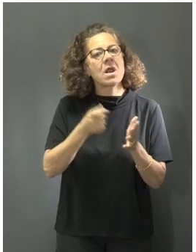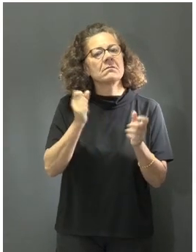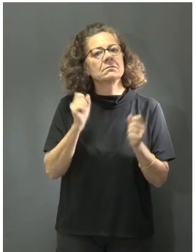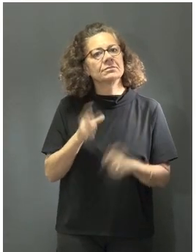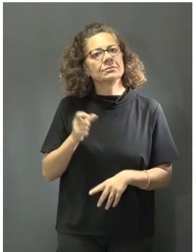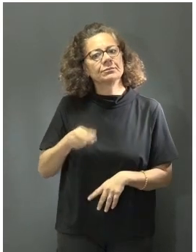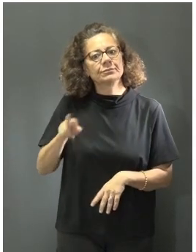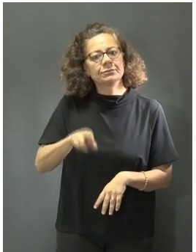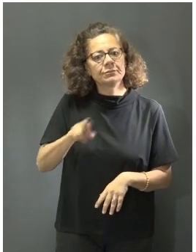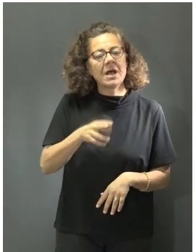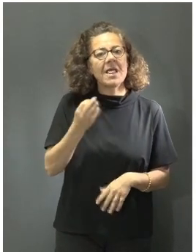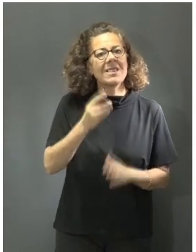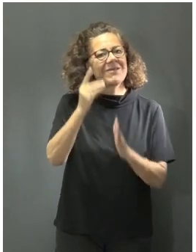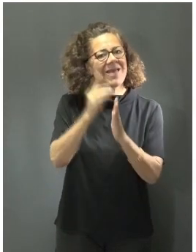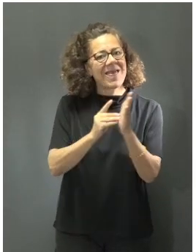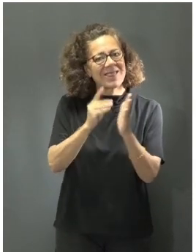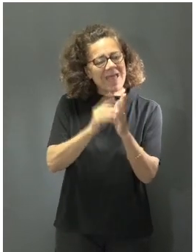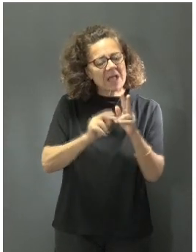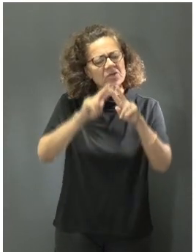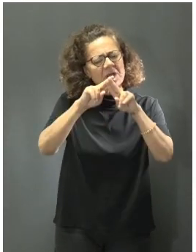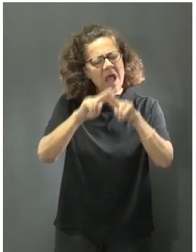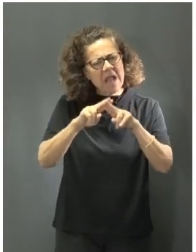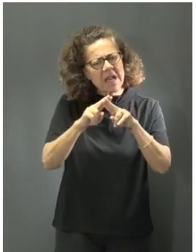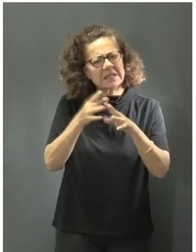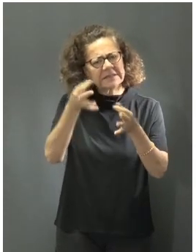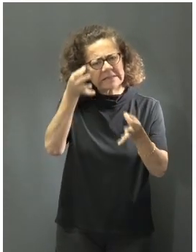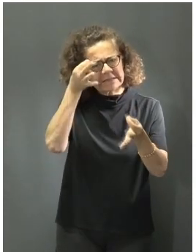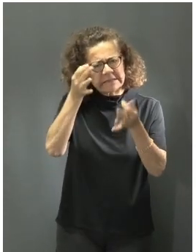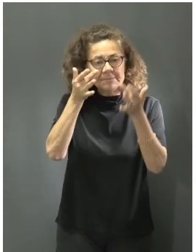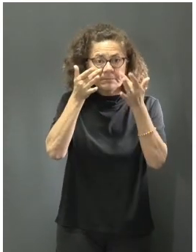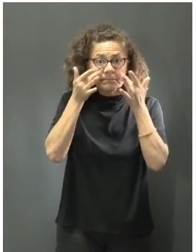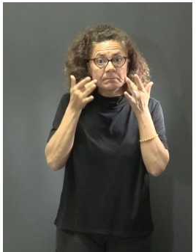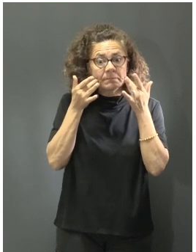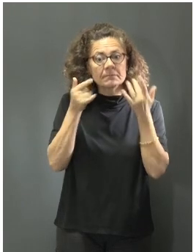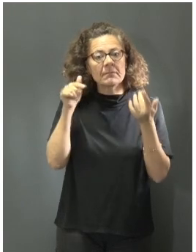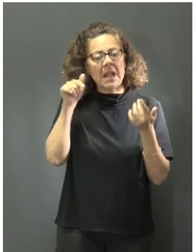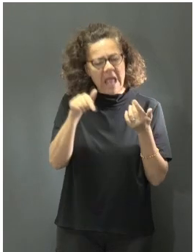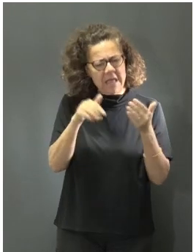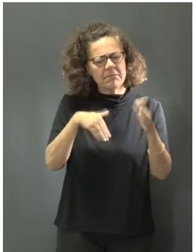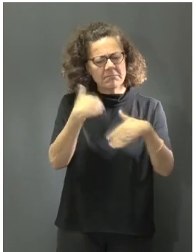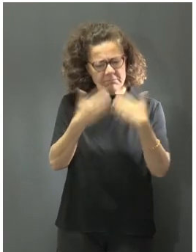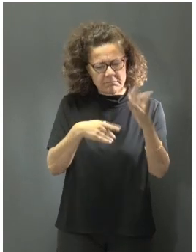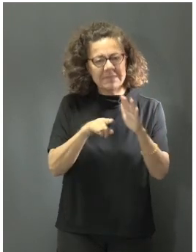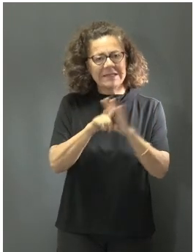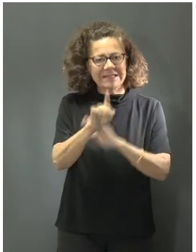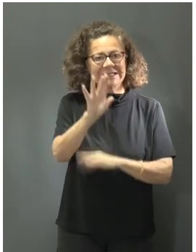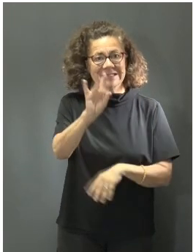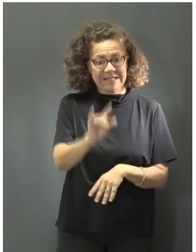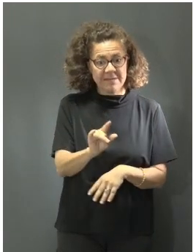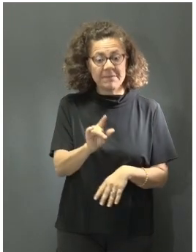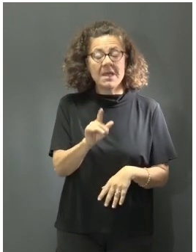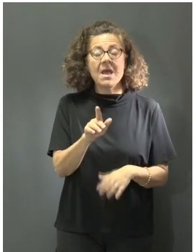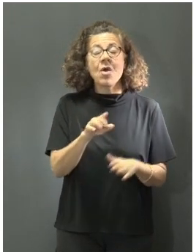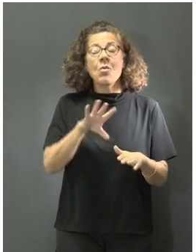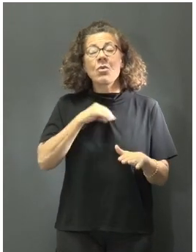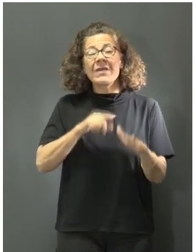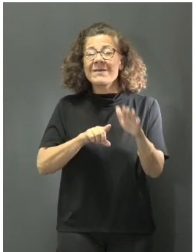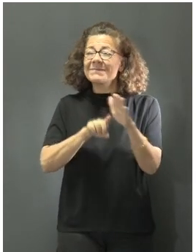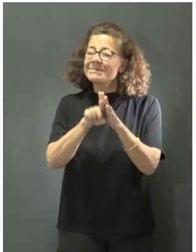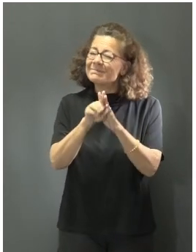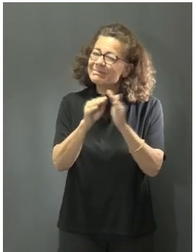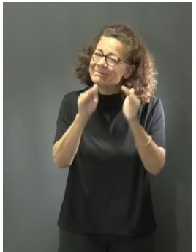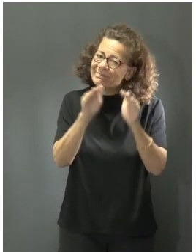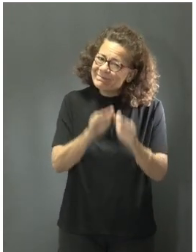tiene que haber unos datos, tiene que haber un análisis riguroso. Entonces yo creo que ahí hemos avanzado. En lo que quizá hemos avanzado menos es en pensar